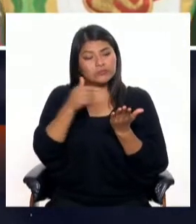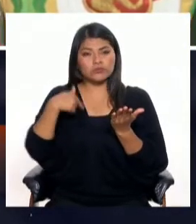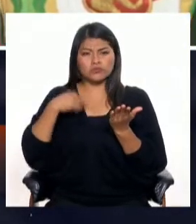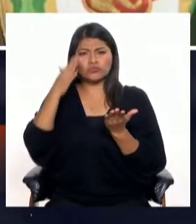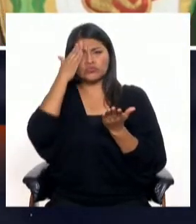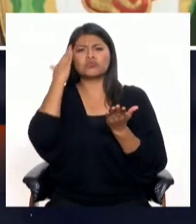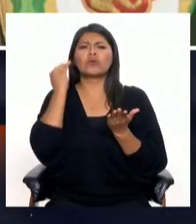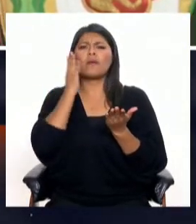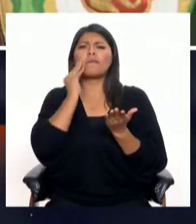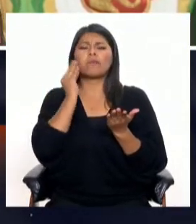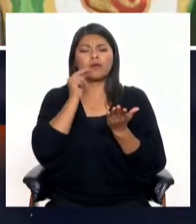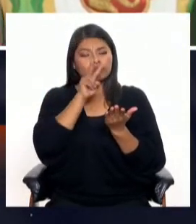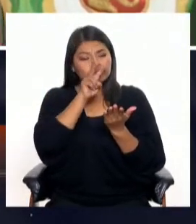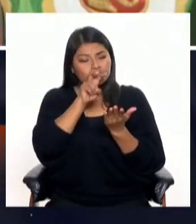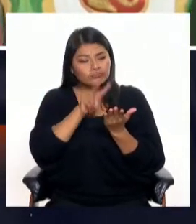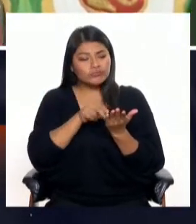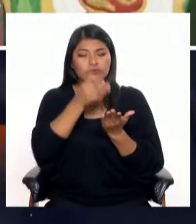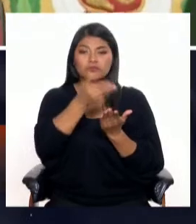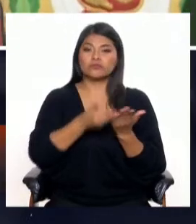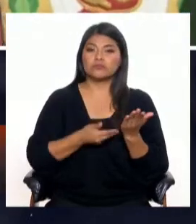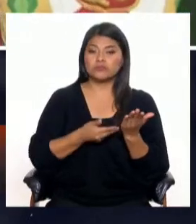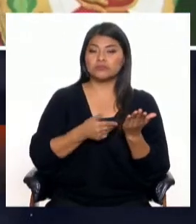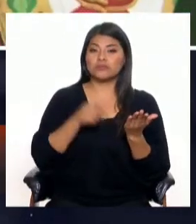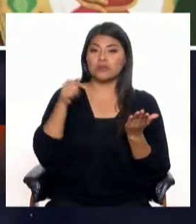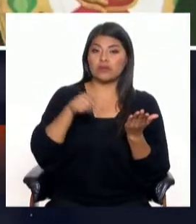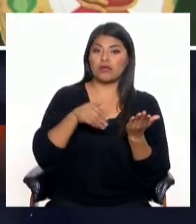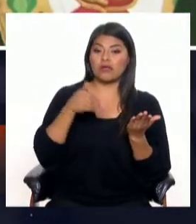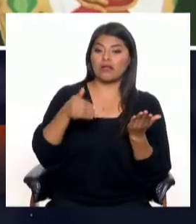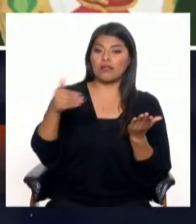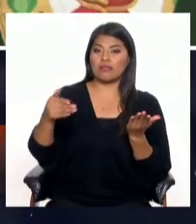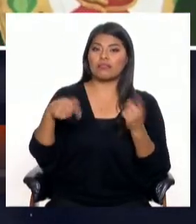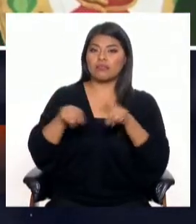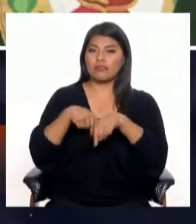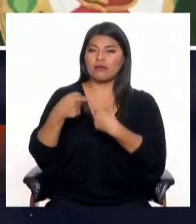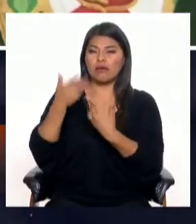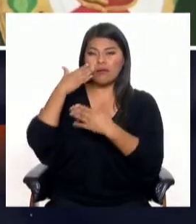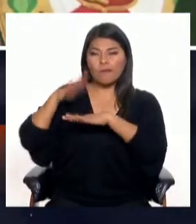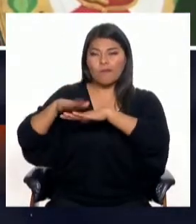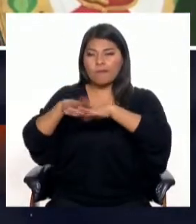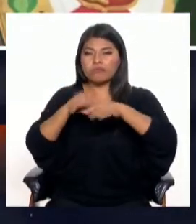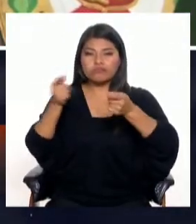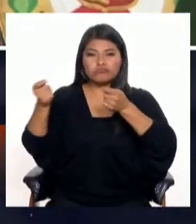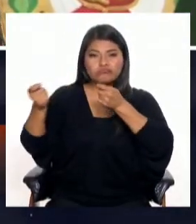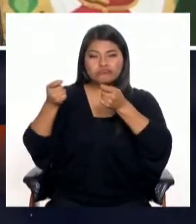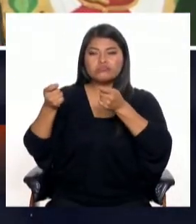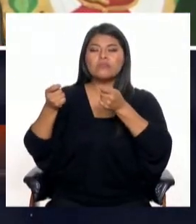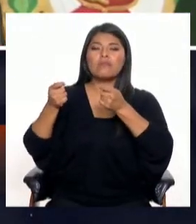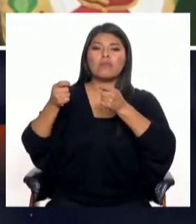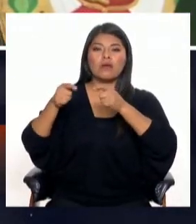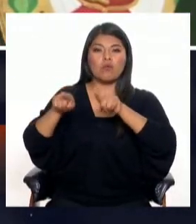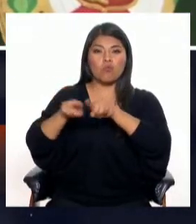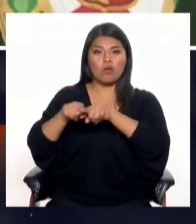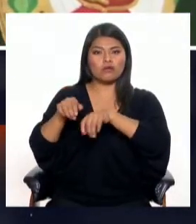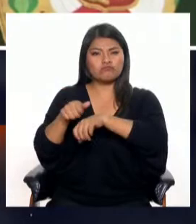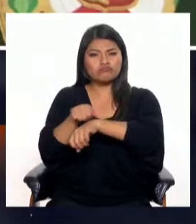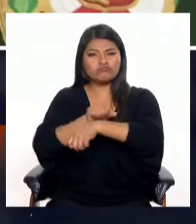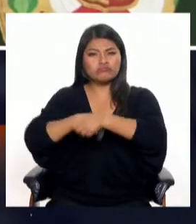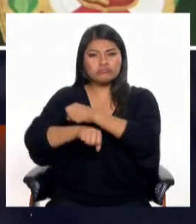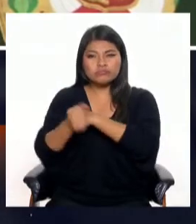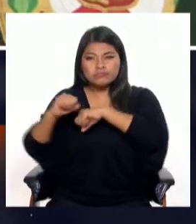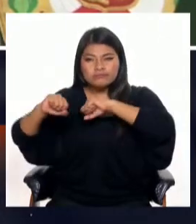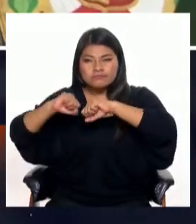Dirandro, de modo tal que en estos días procedimos a ejecutar la operación. La iniciamos